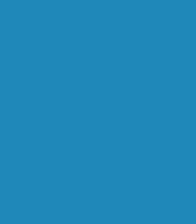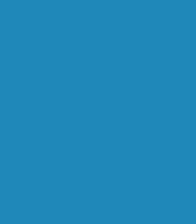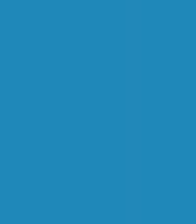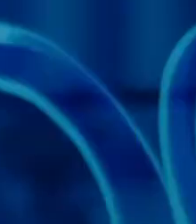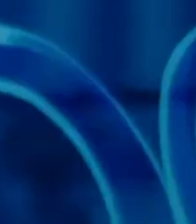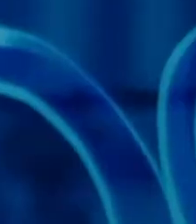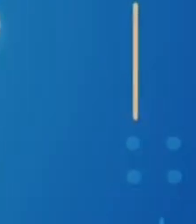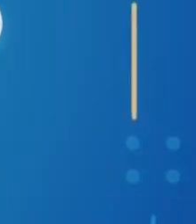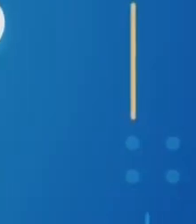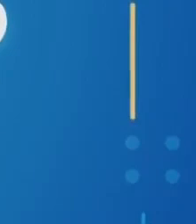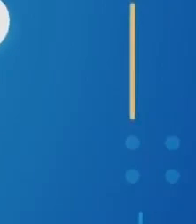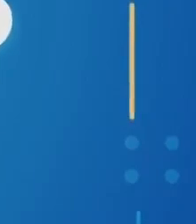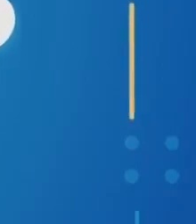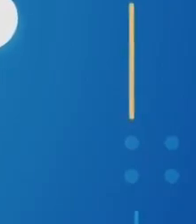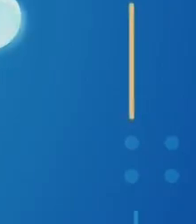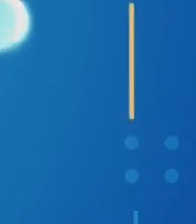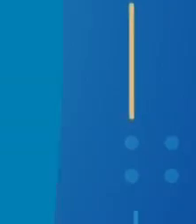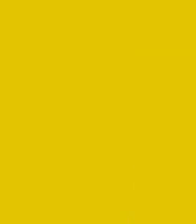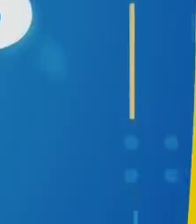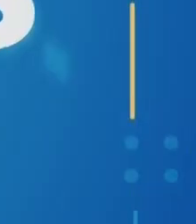bacterias.